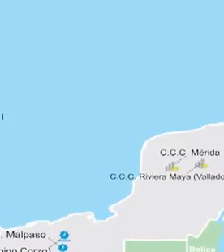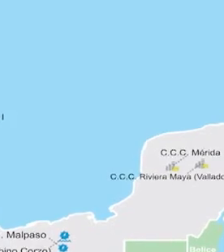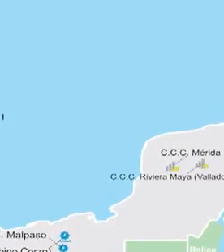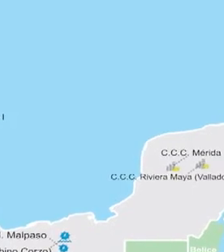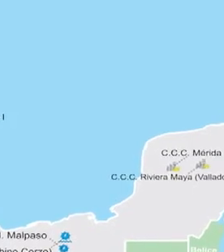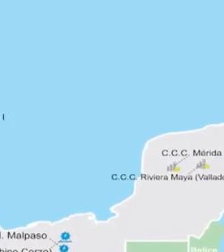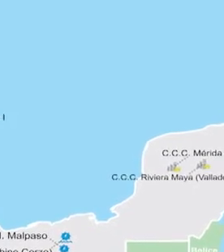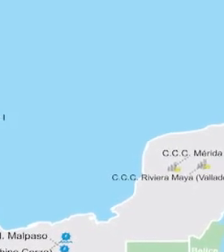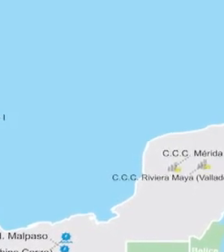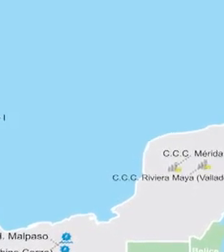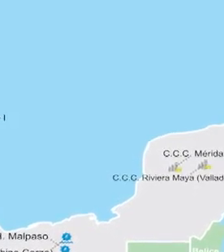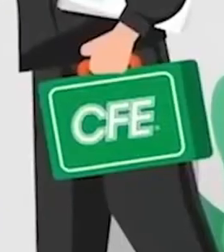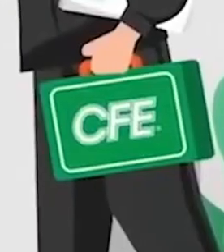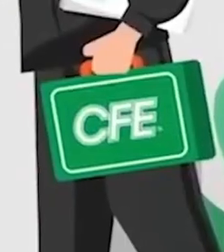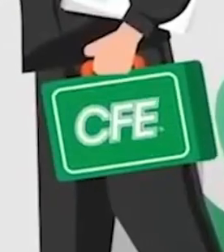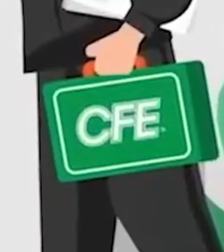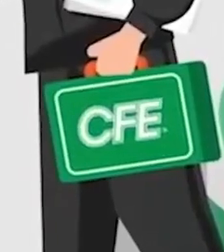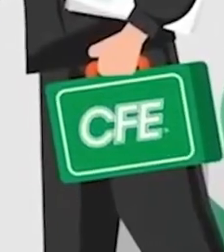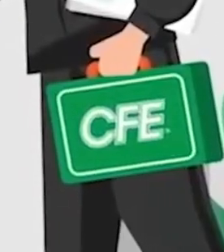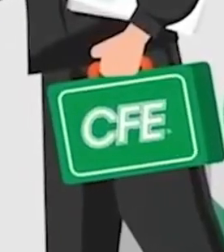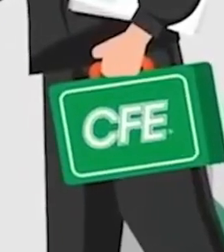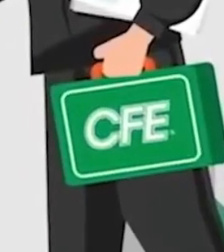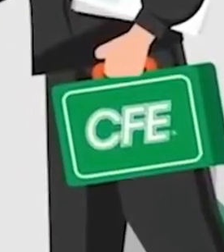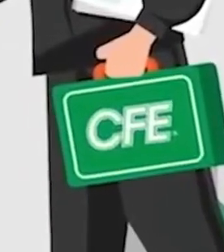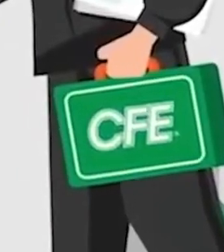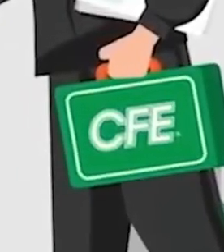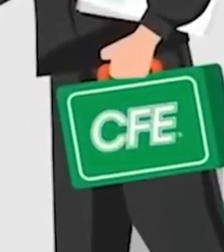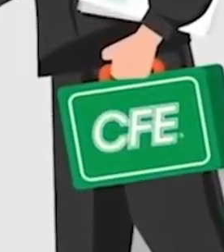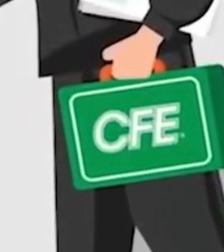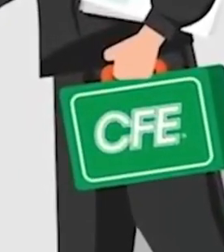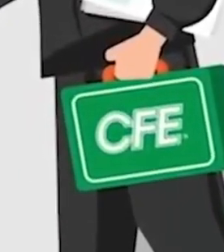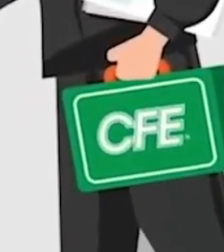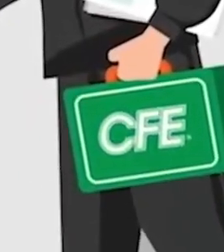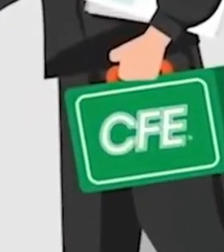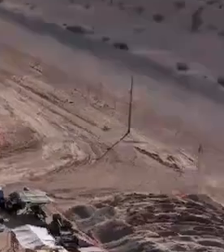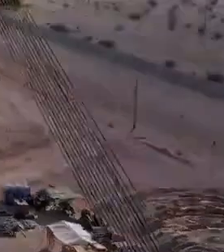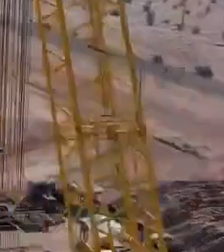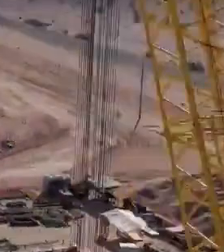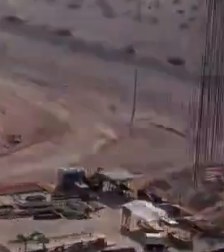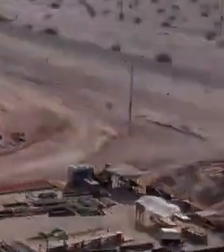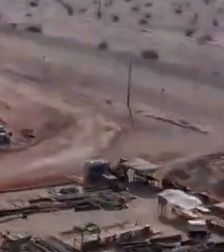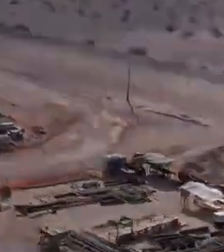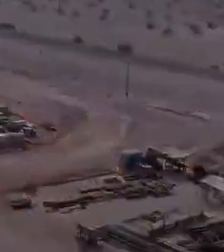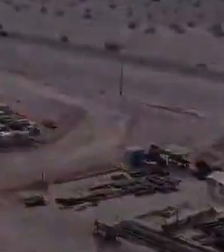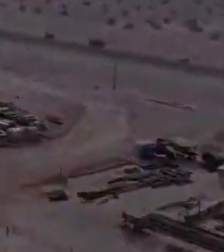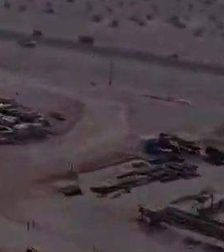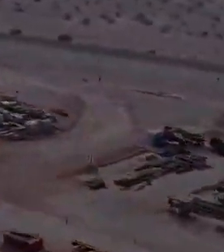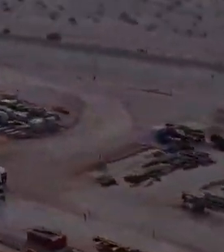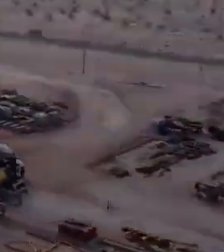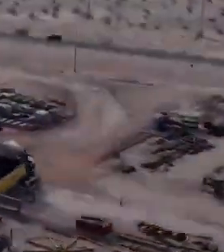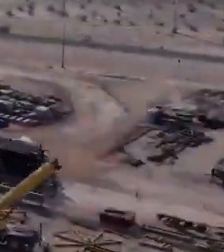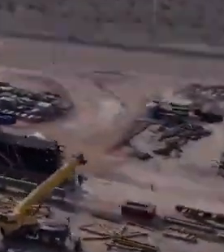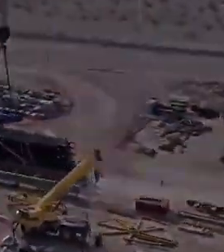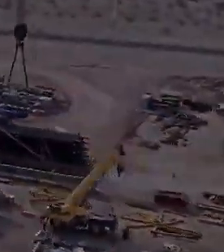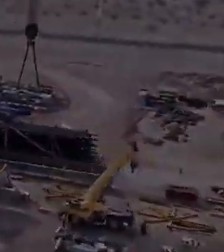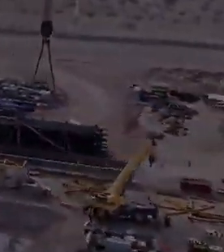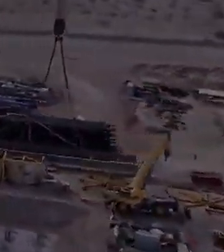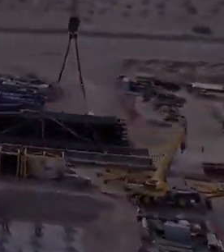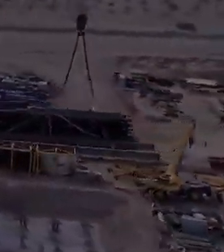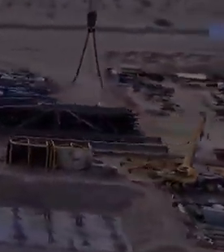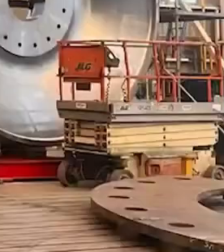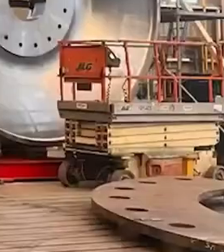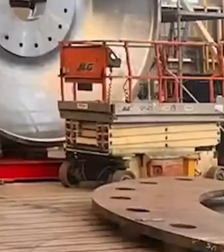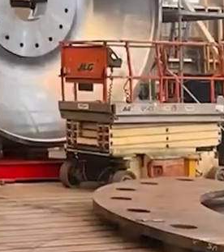CFE desarrolló esquemas de financiamiento novedosos que no comprometen sus finanzas. son menos costosos que los pidiregas y